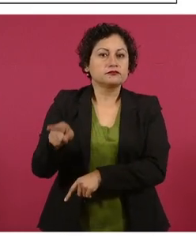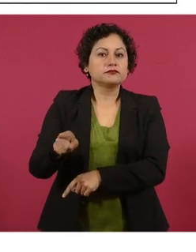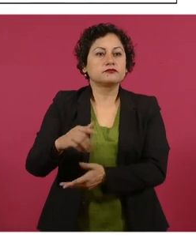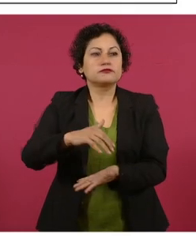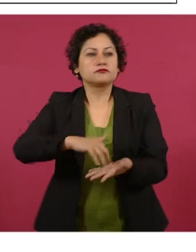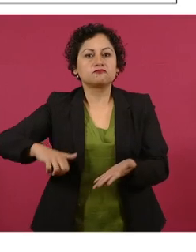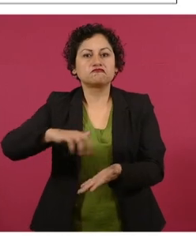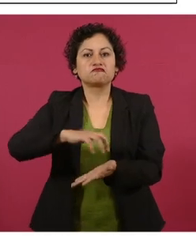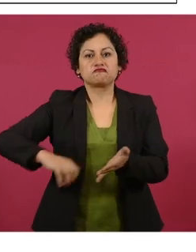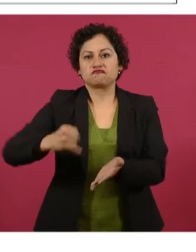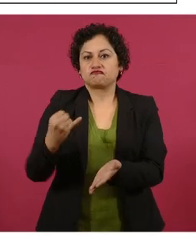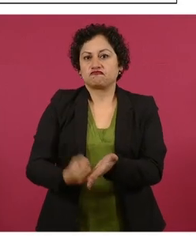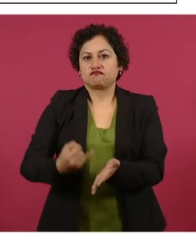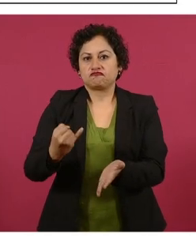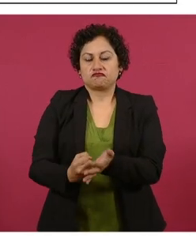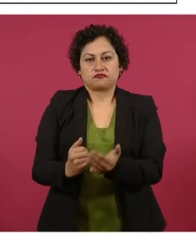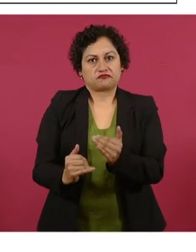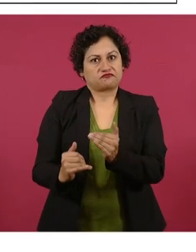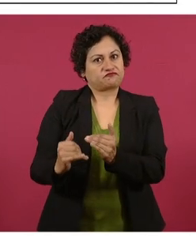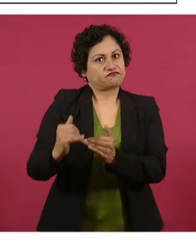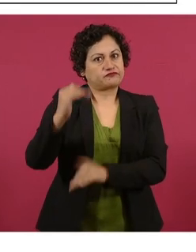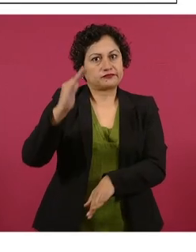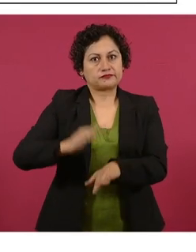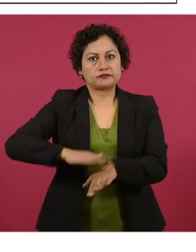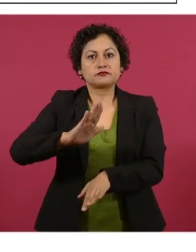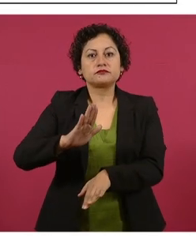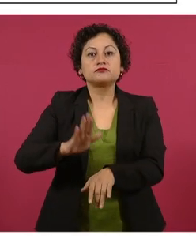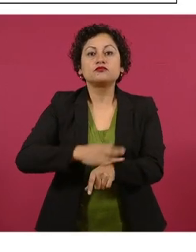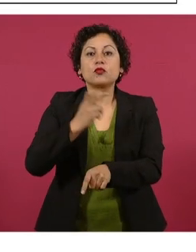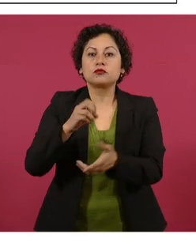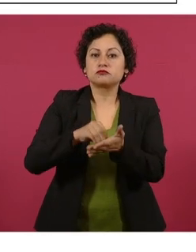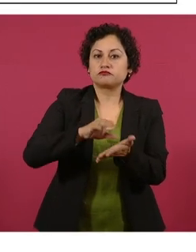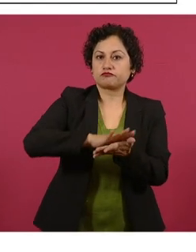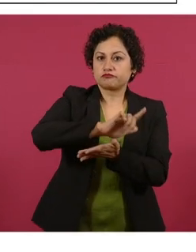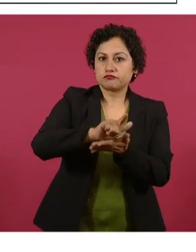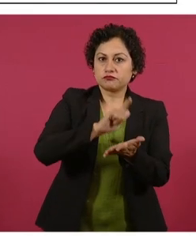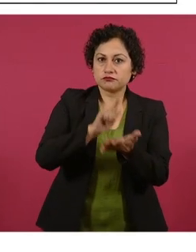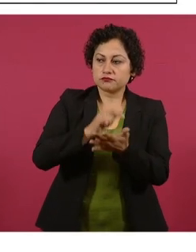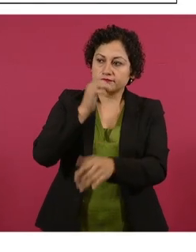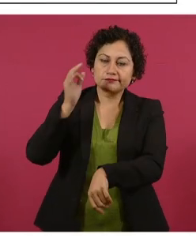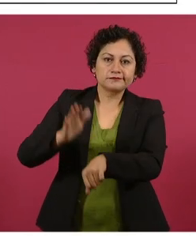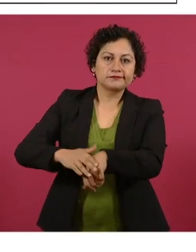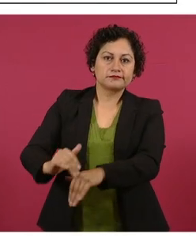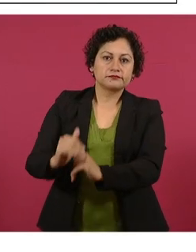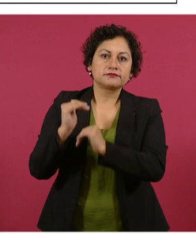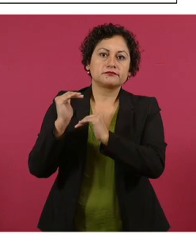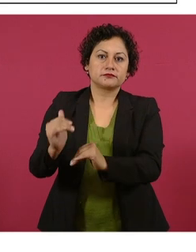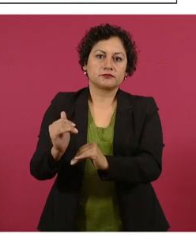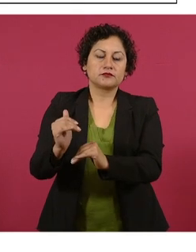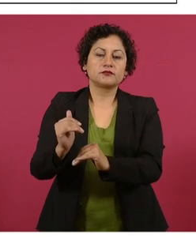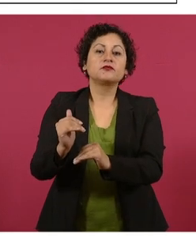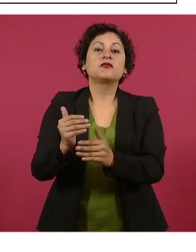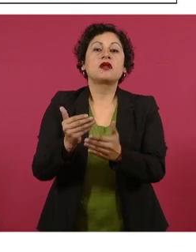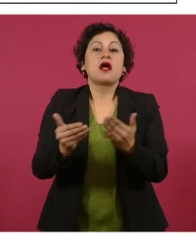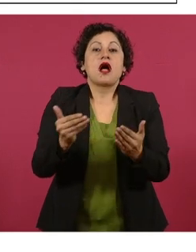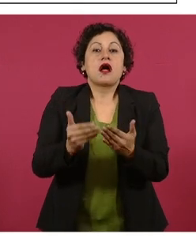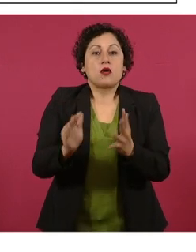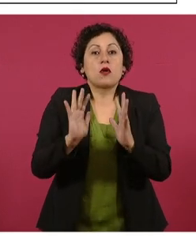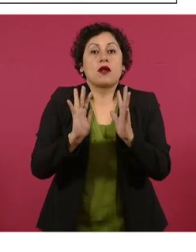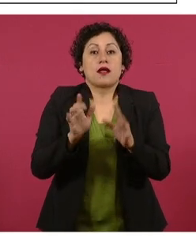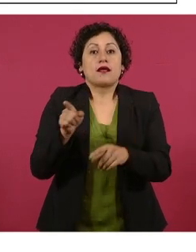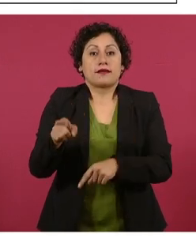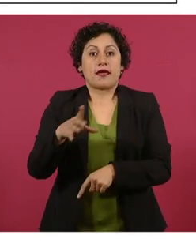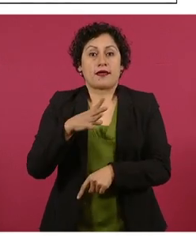comisiones muy elevadas y por eso se establecieron topes que han llegado en estos años a